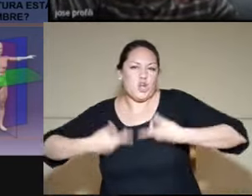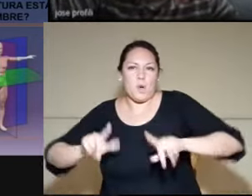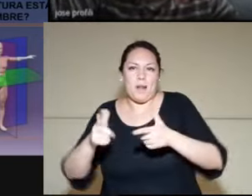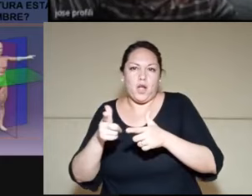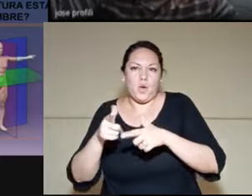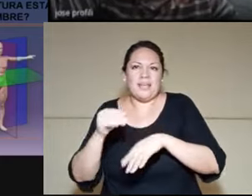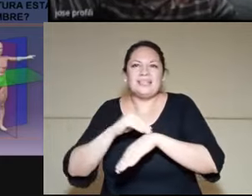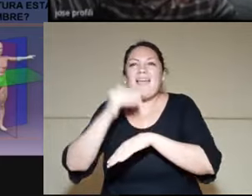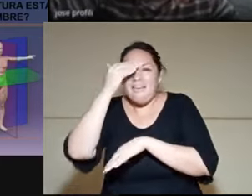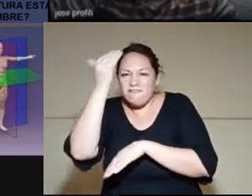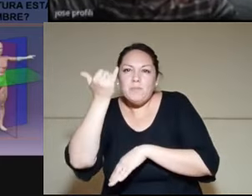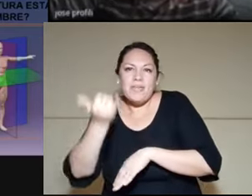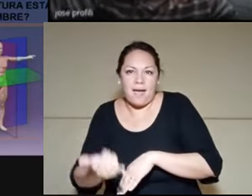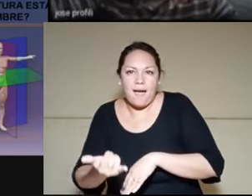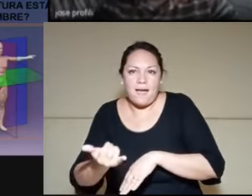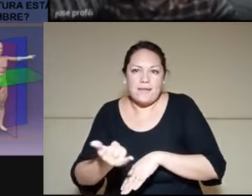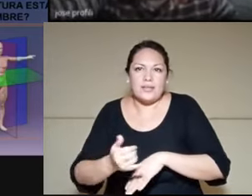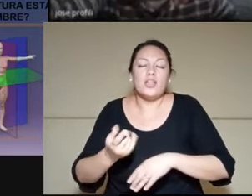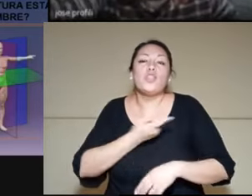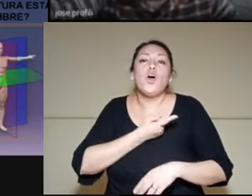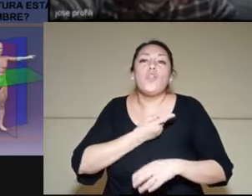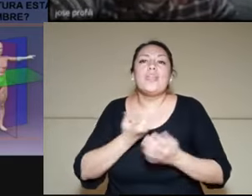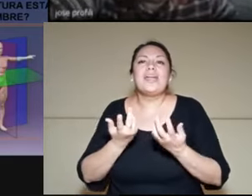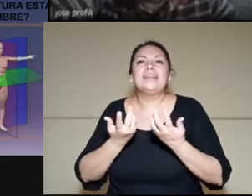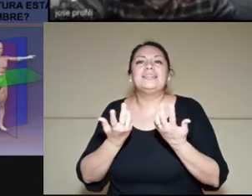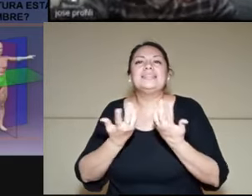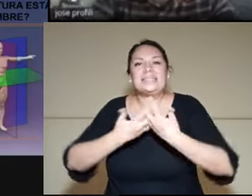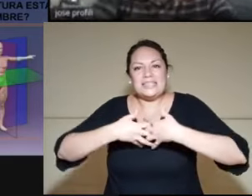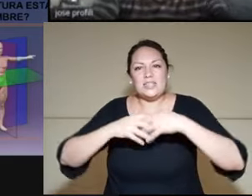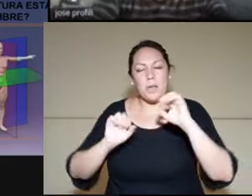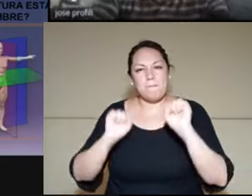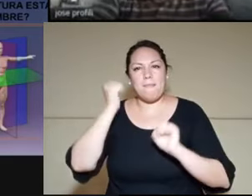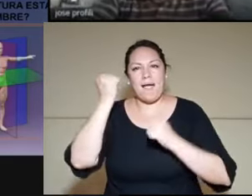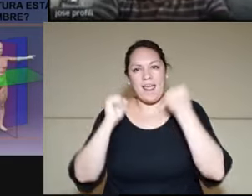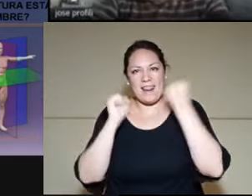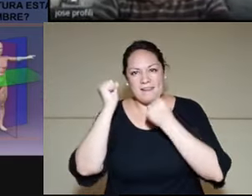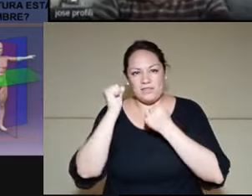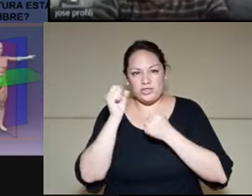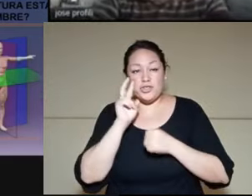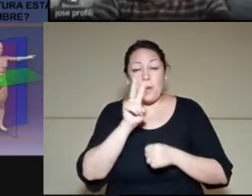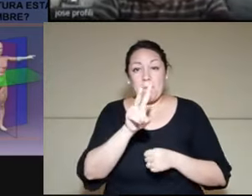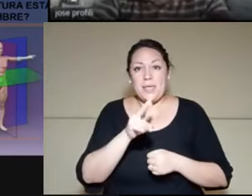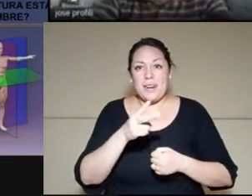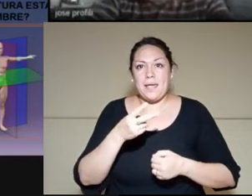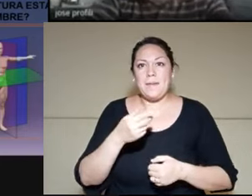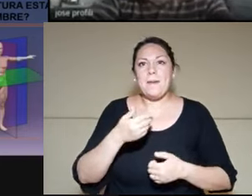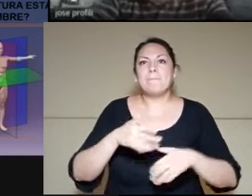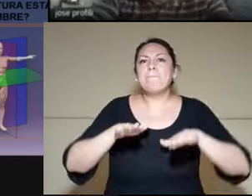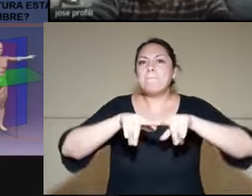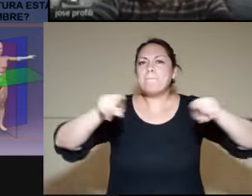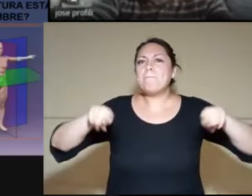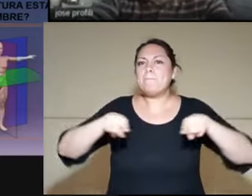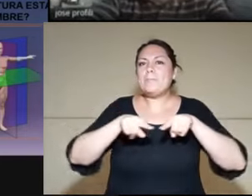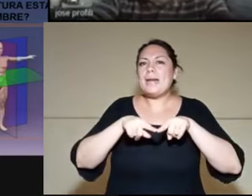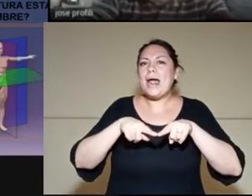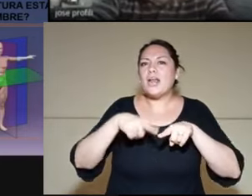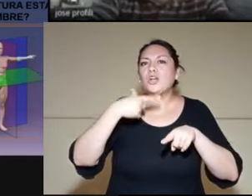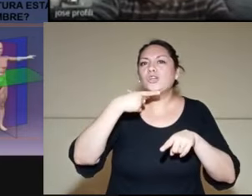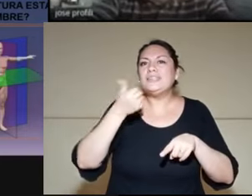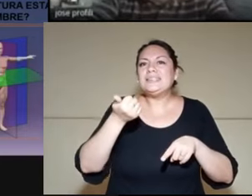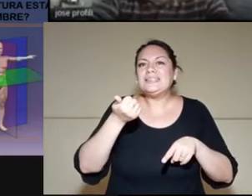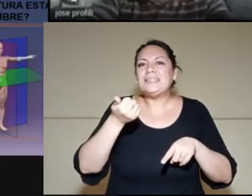o enfermas producto de lesiones en el sistema nervioso. ¿Sí? Entonces fíjense ahí, tienen el plano sagital